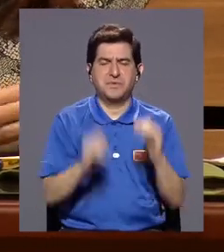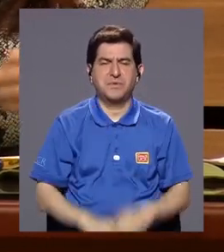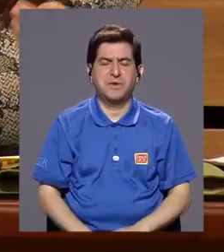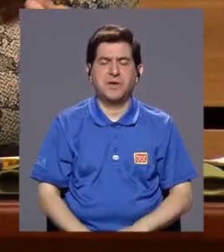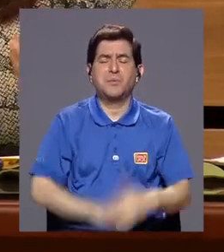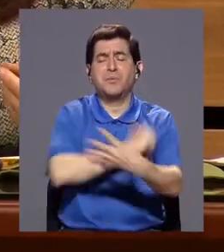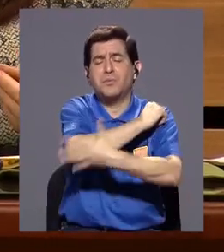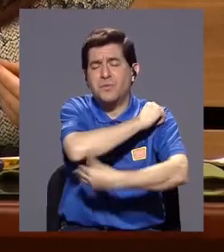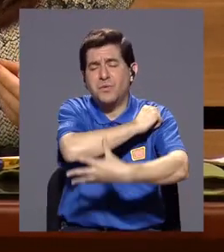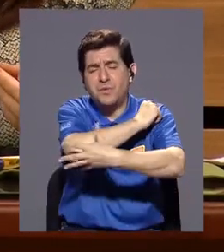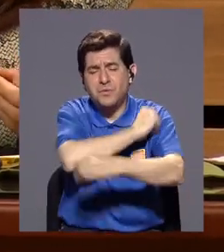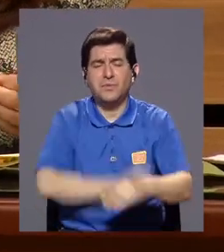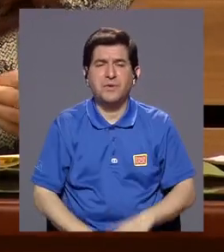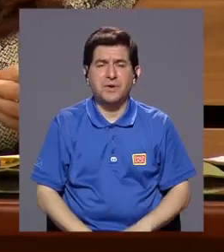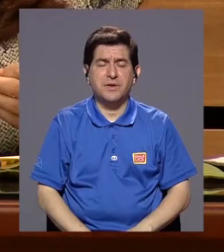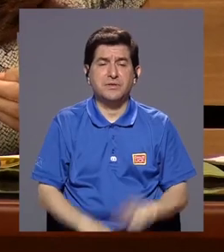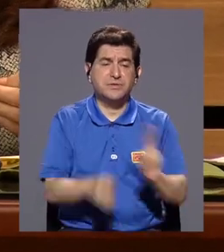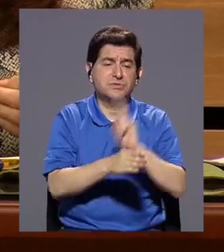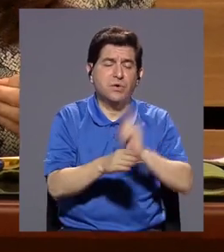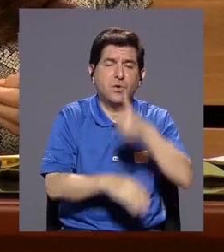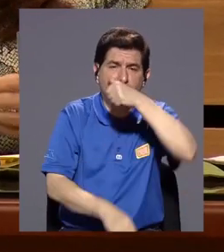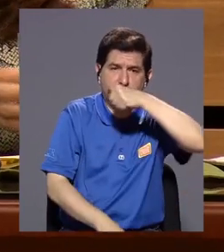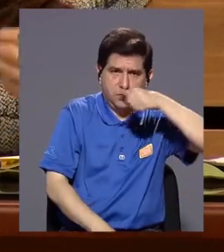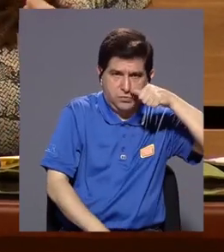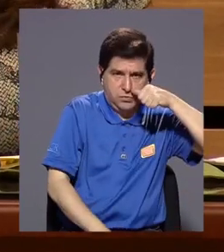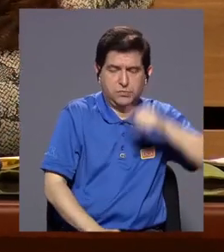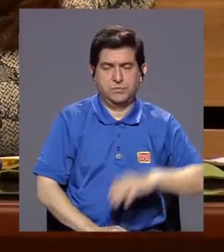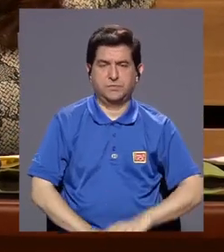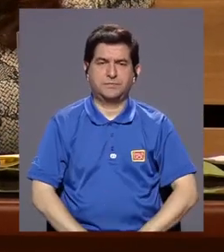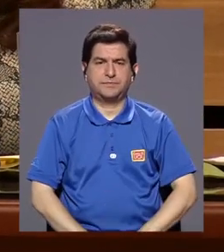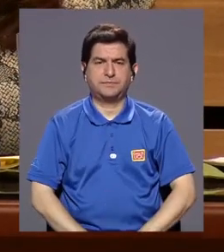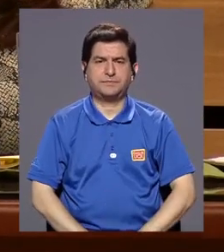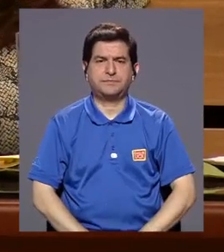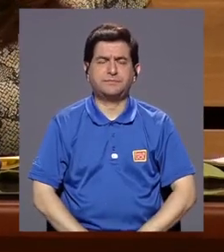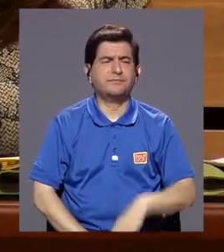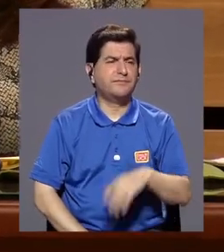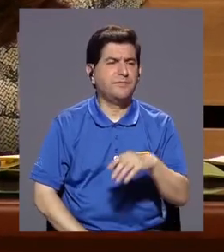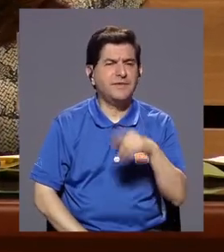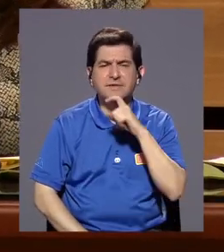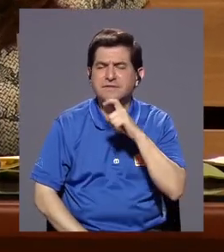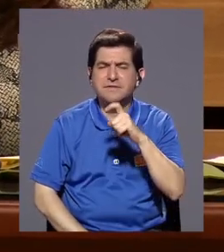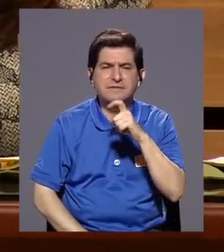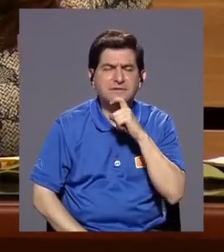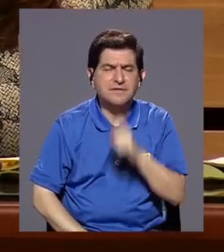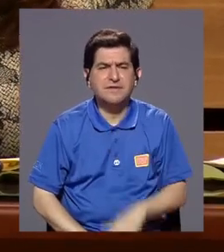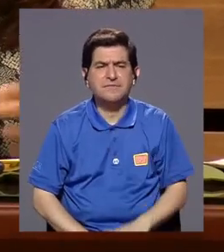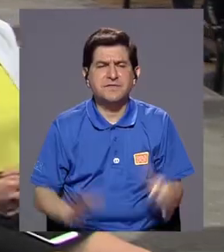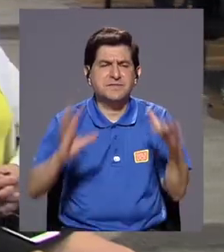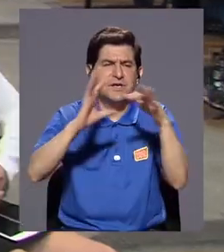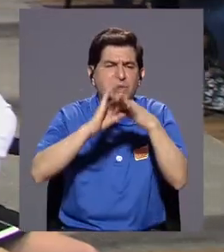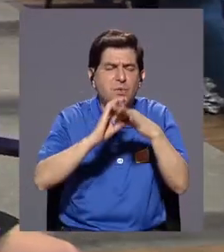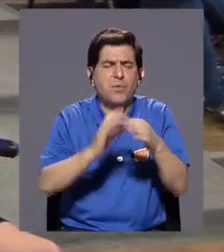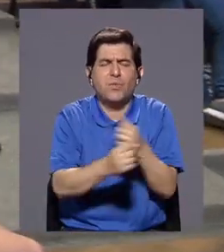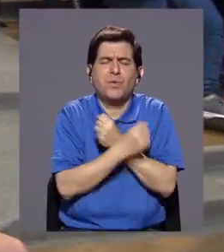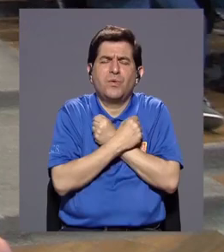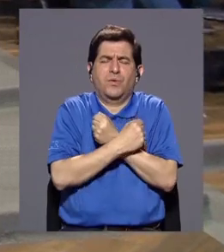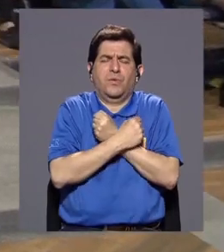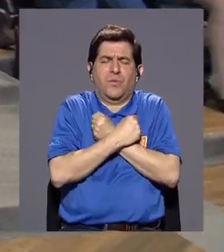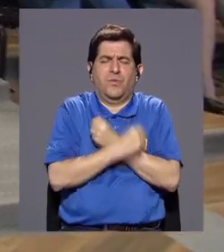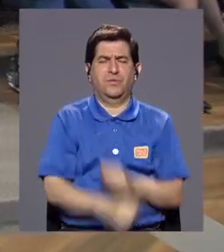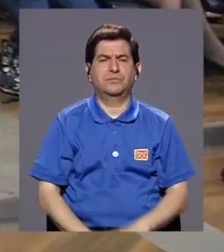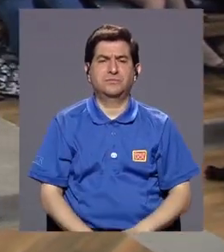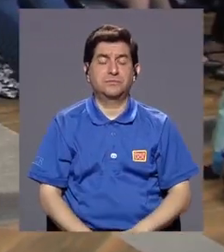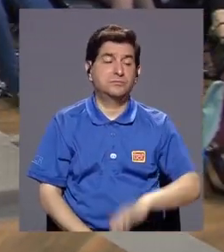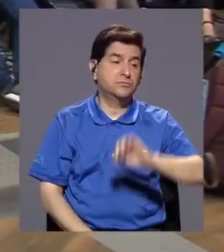pobreza, consumo de drogas, dificultades a nivel de vínculos afectivos, existen